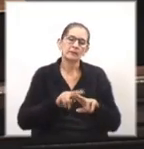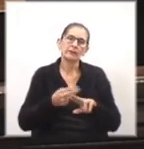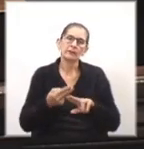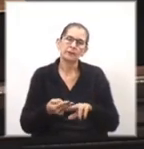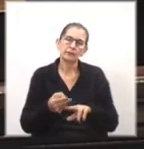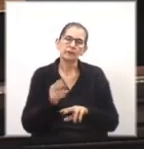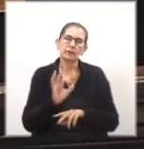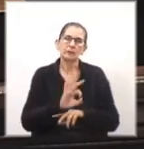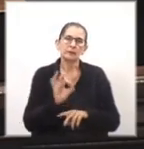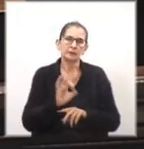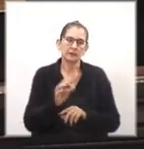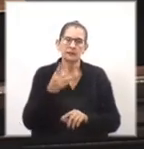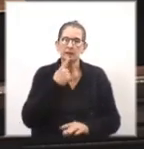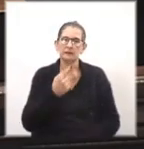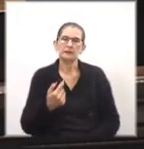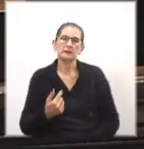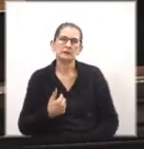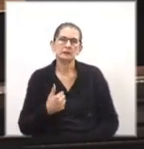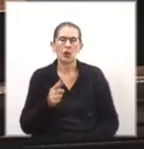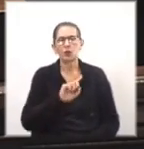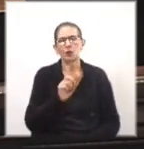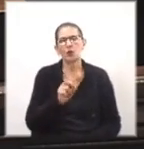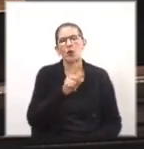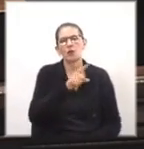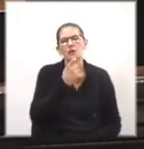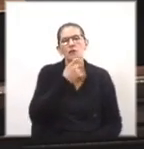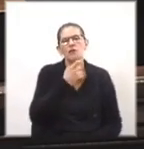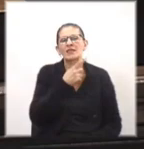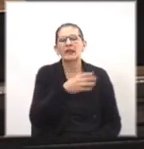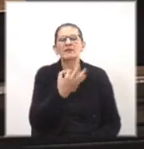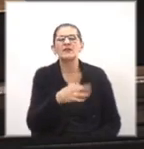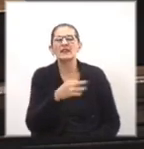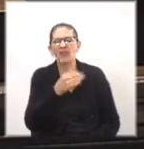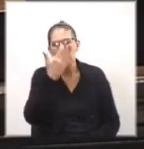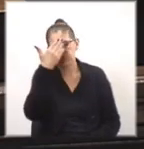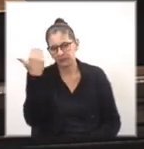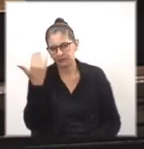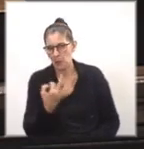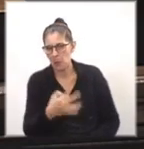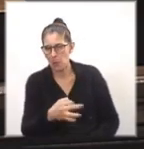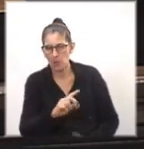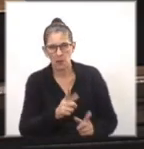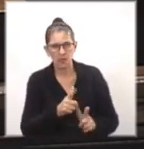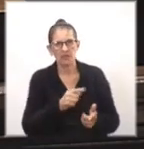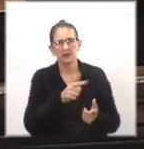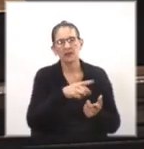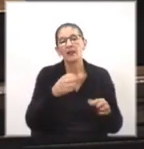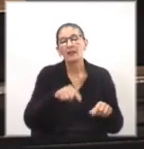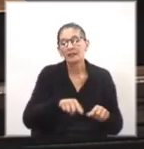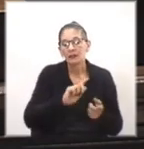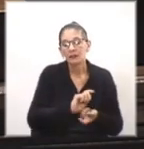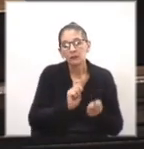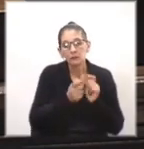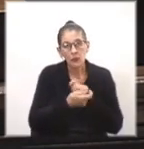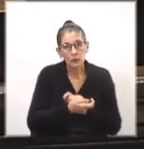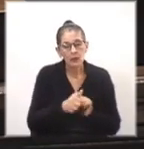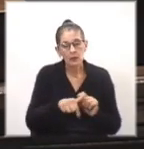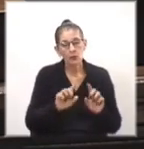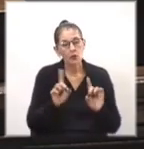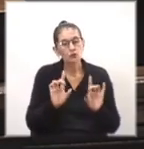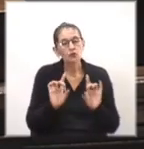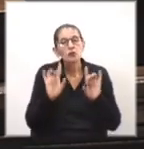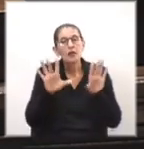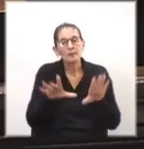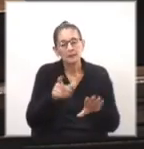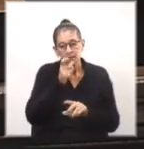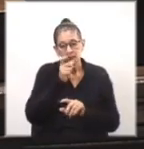oportunidades se nos haya dicho que estábamos faltando a la verdad, que esta reforma no solamente significa que